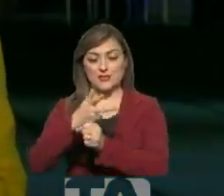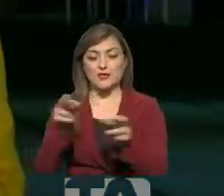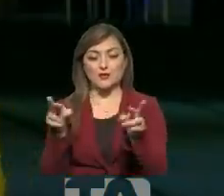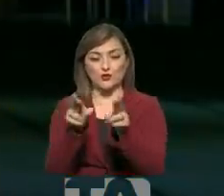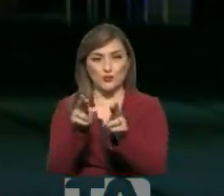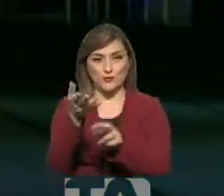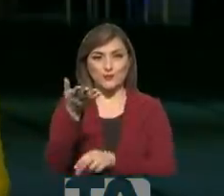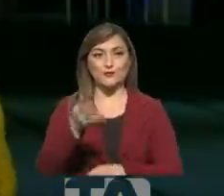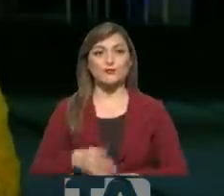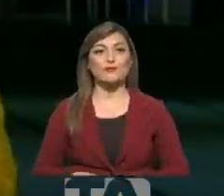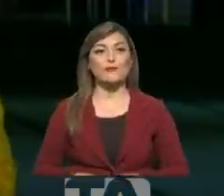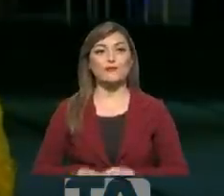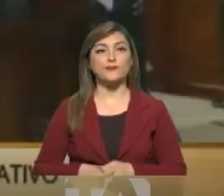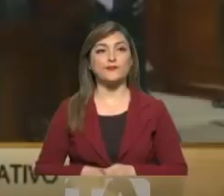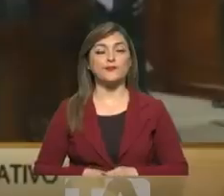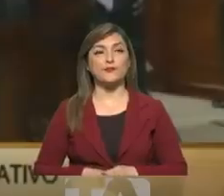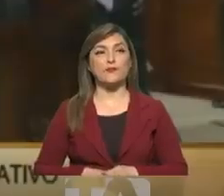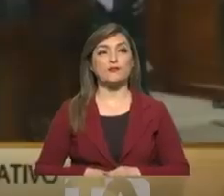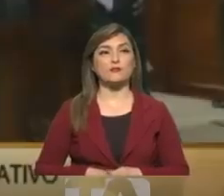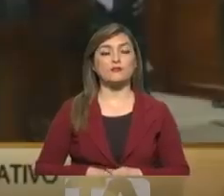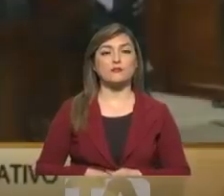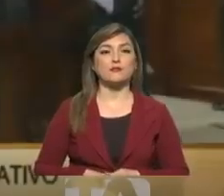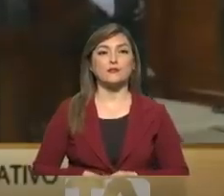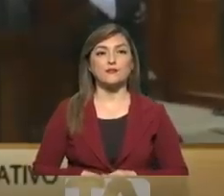en el Legislativo. Veamos.